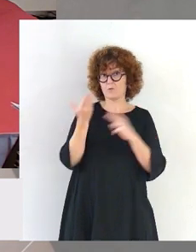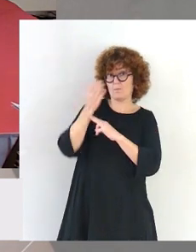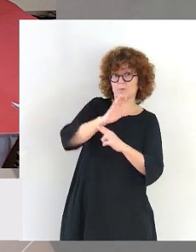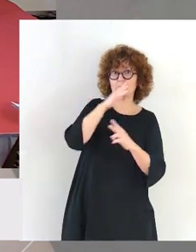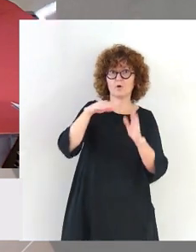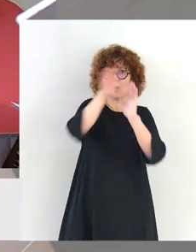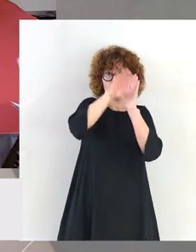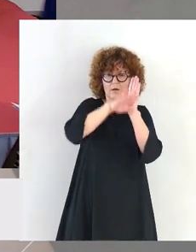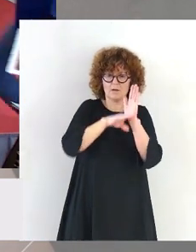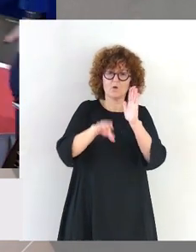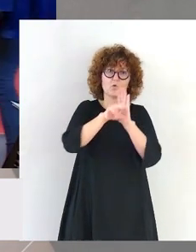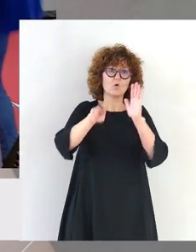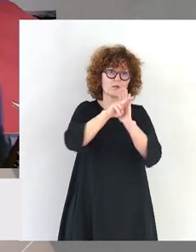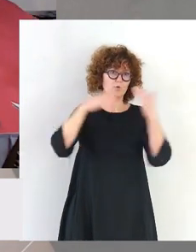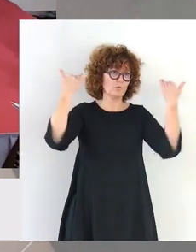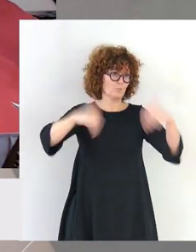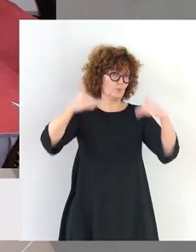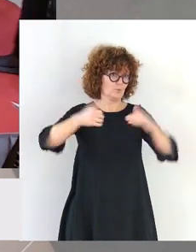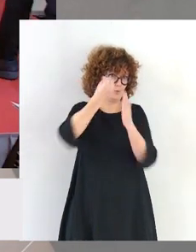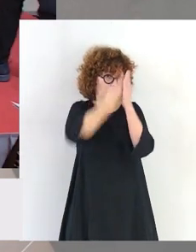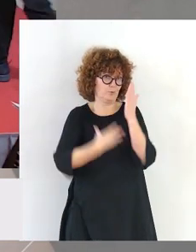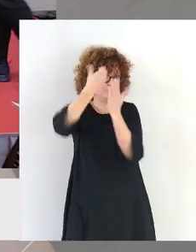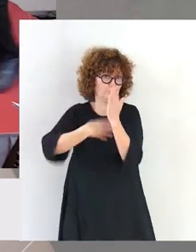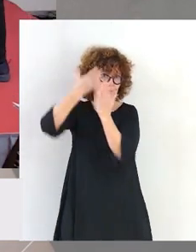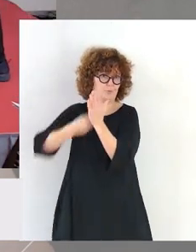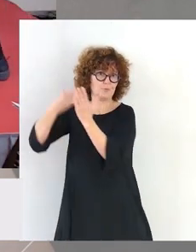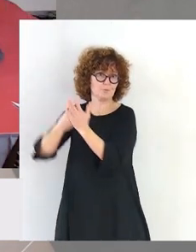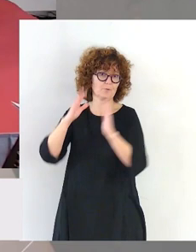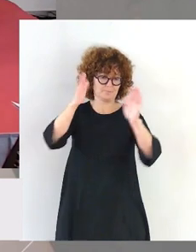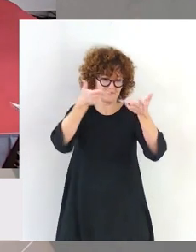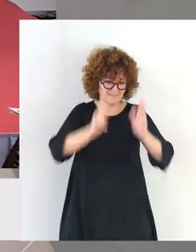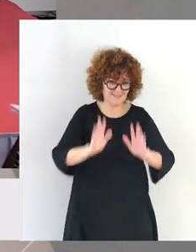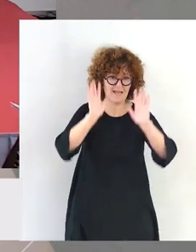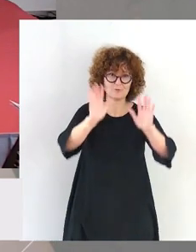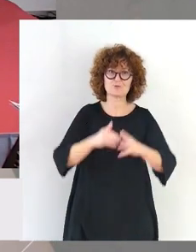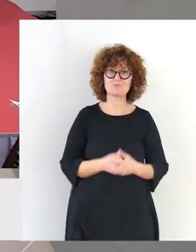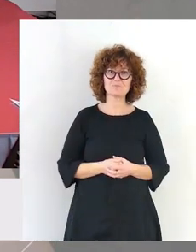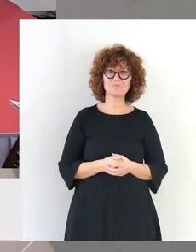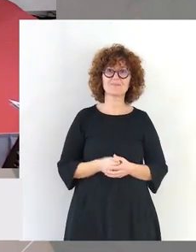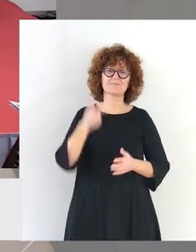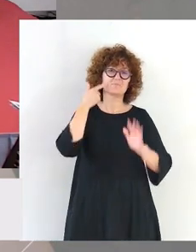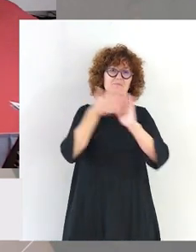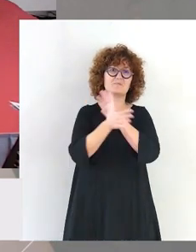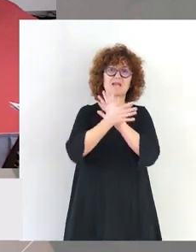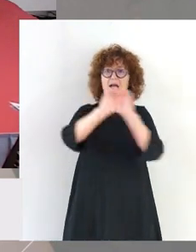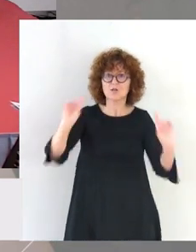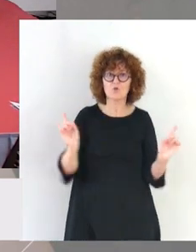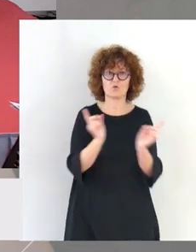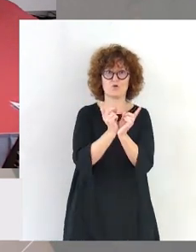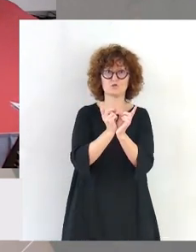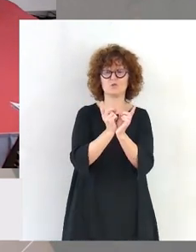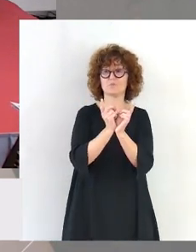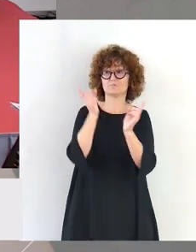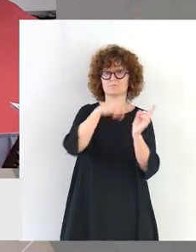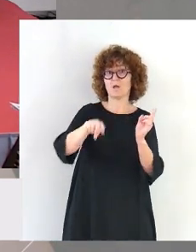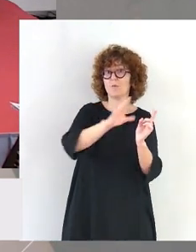señorita y sus currículum son xxl cierto así que sentados eh voy a dar unas pinceladas para quien no los conozca que seguro